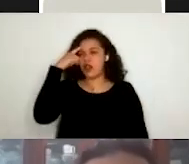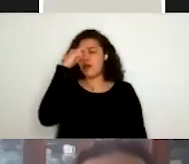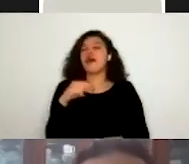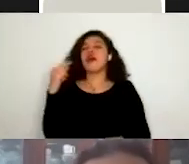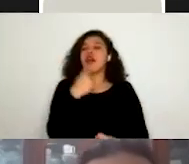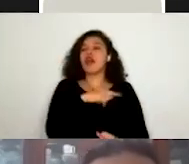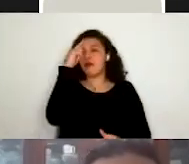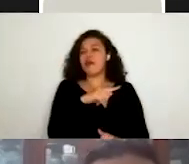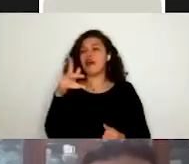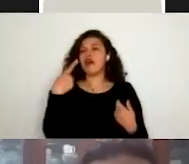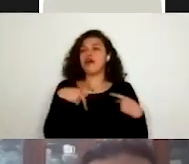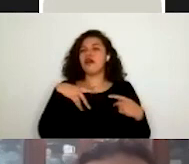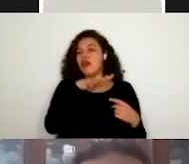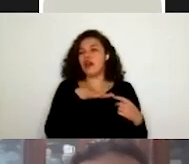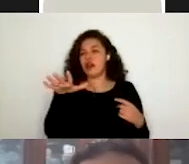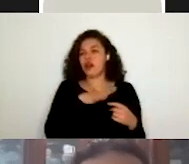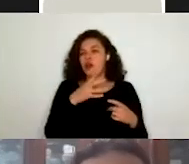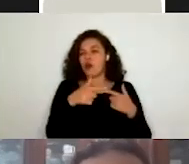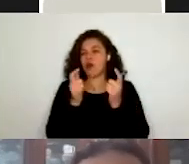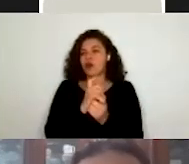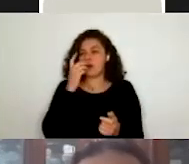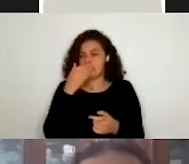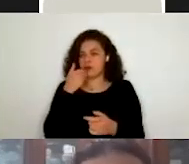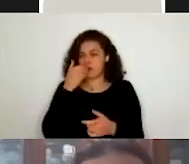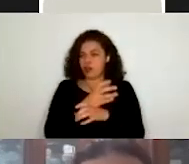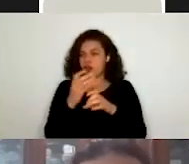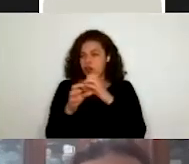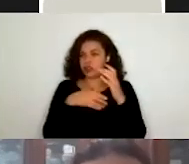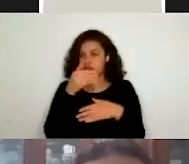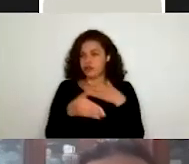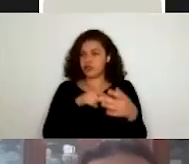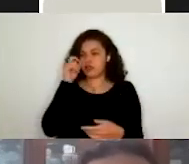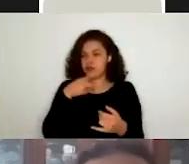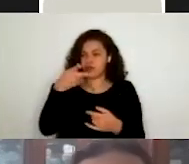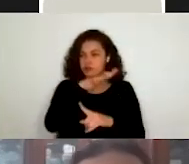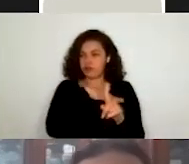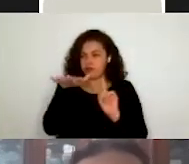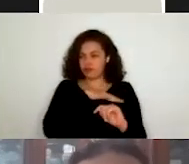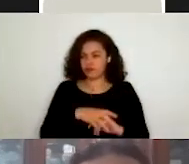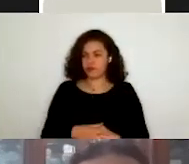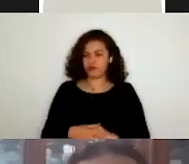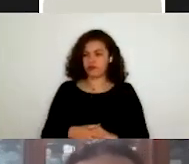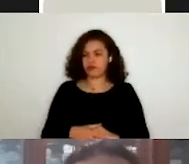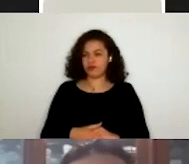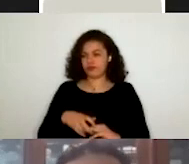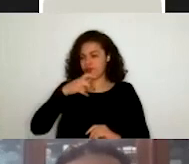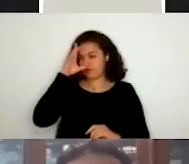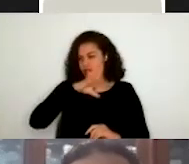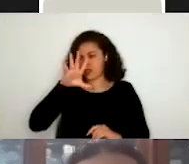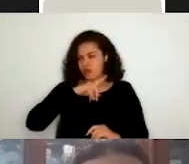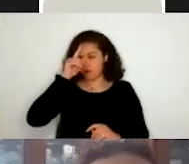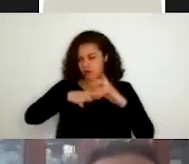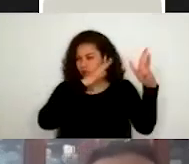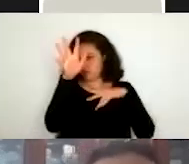la población, los bienes, los servicios y el ambiente. Esto ante el impacto de un fenómeno